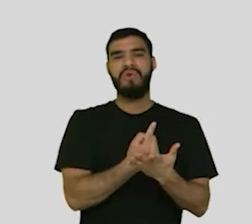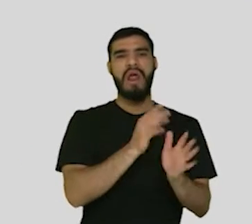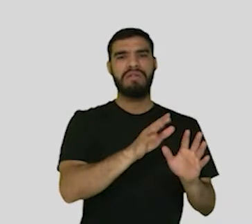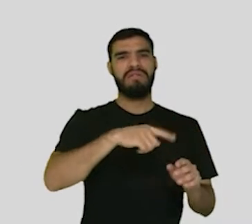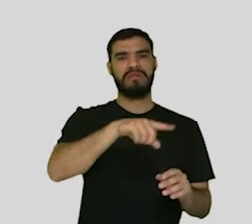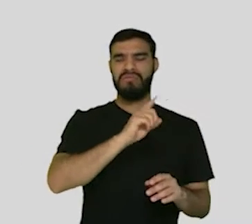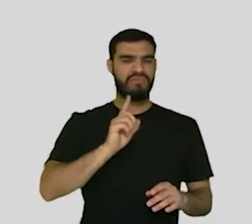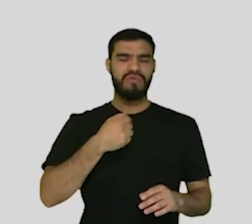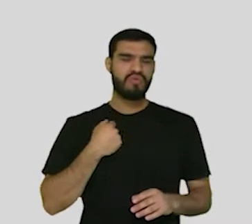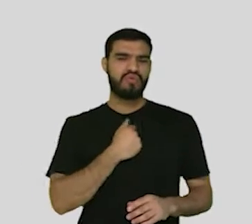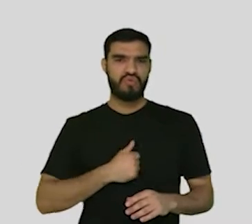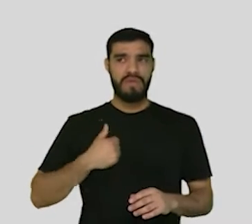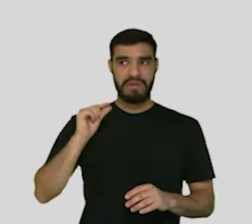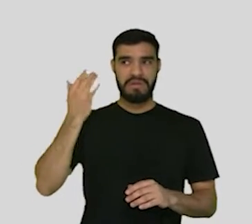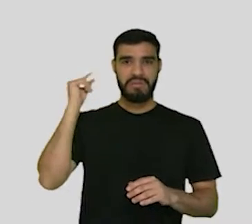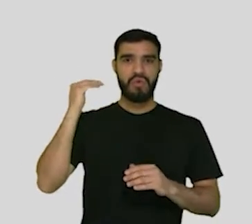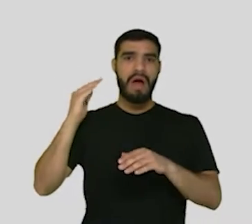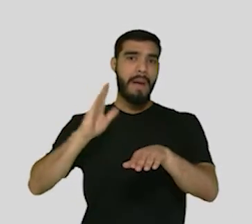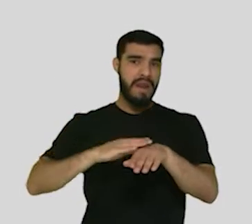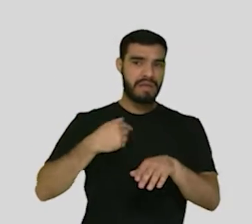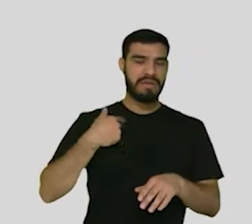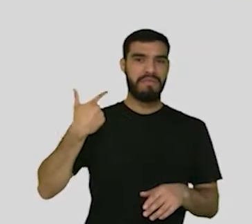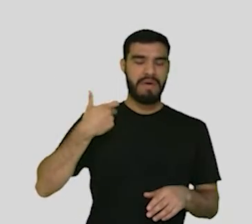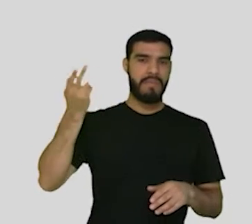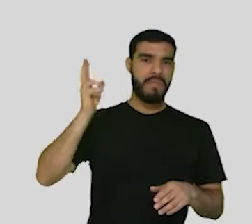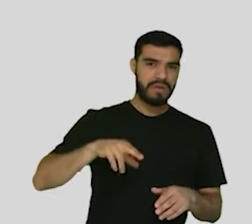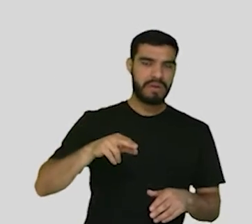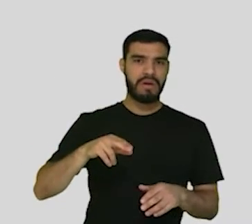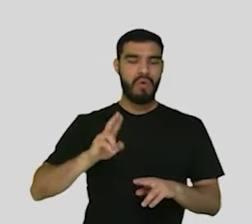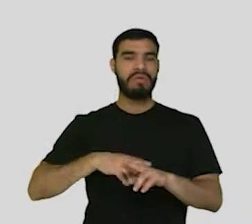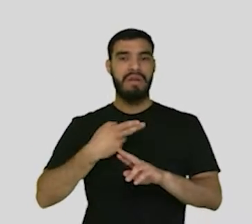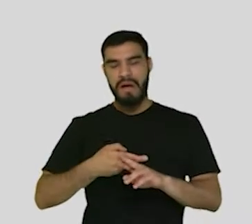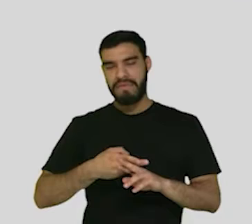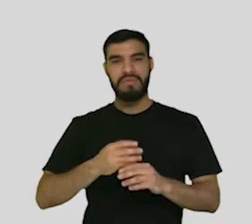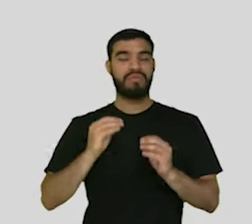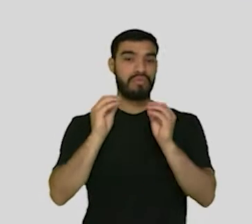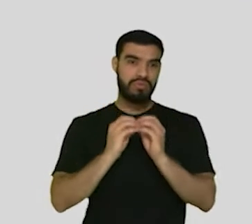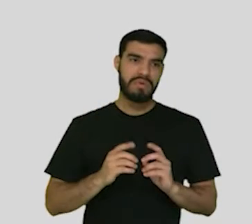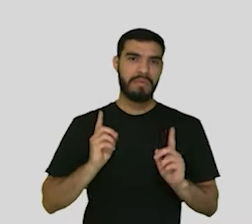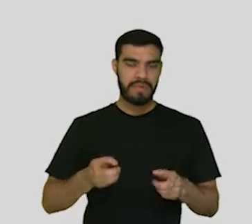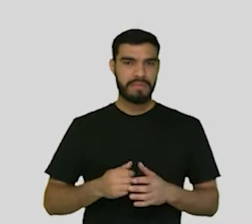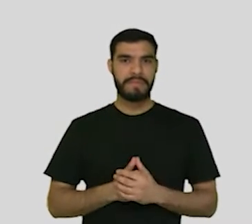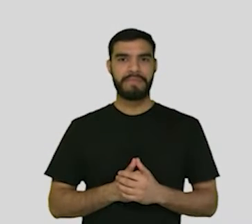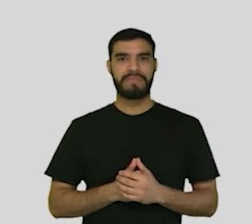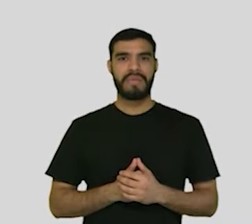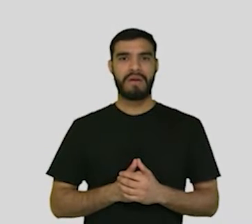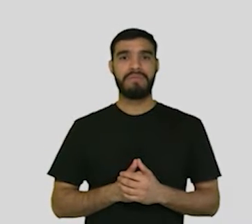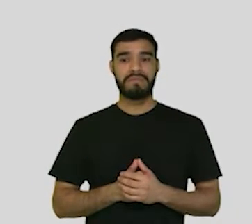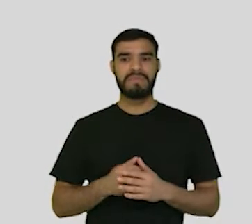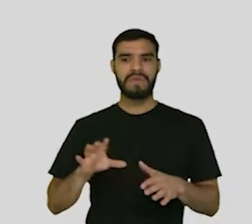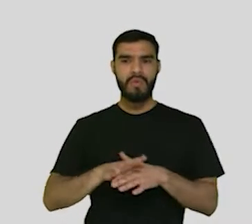hoy tapisa y poca tu añeteva hoy potaba se año añeñan dos años haga tu upe ya pilla na upe se